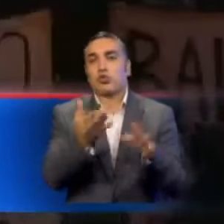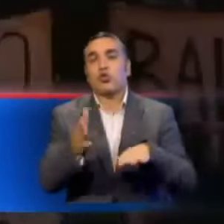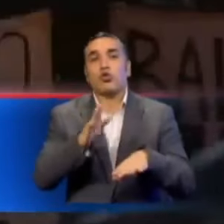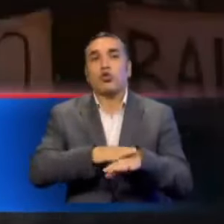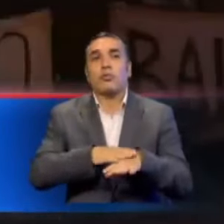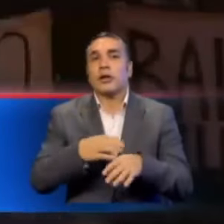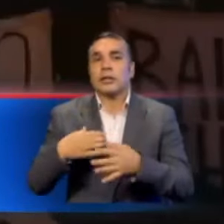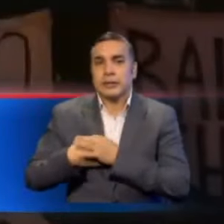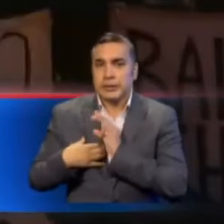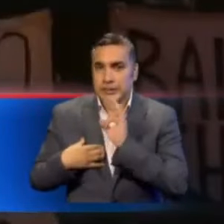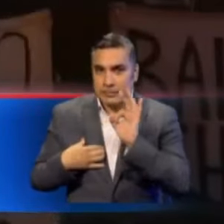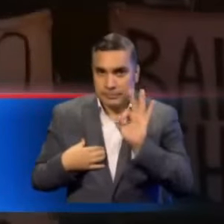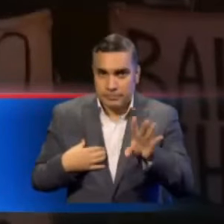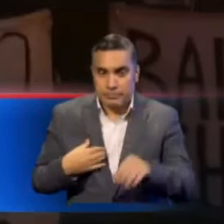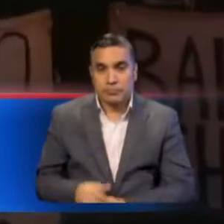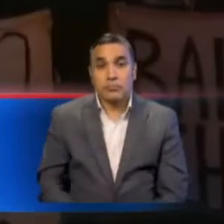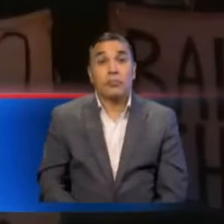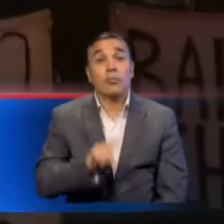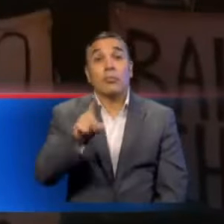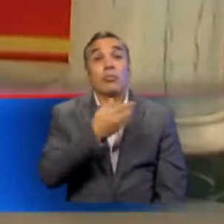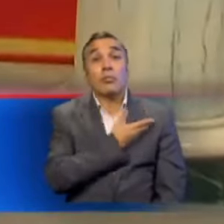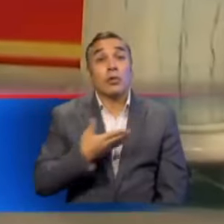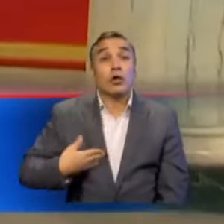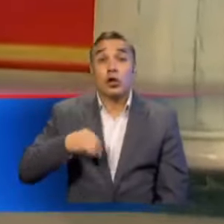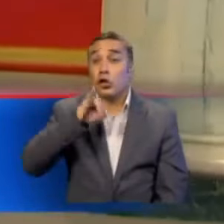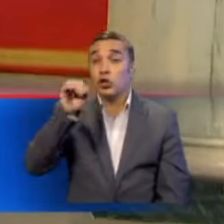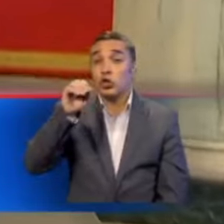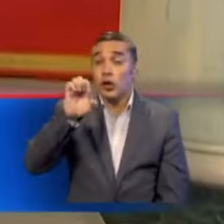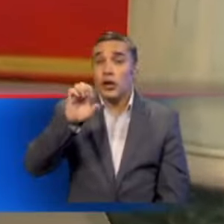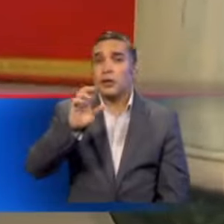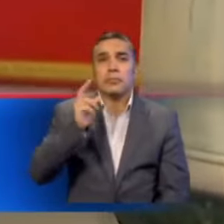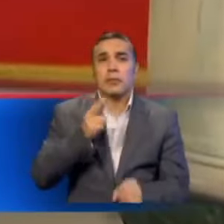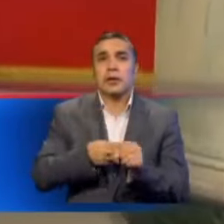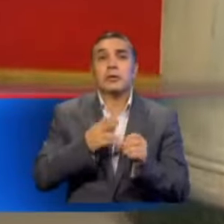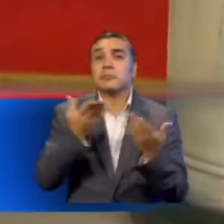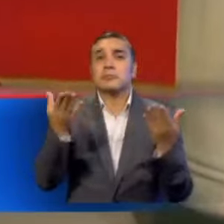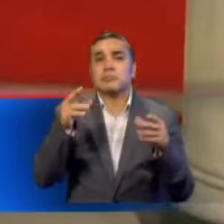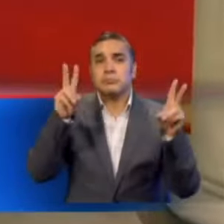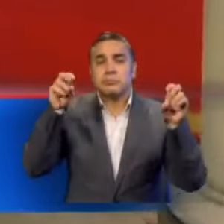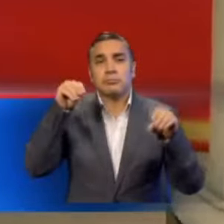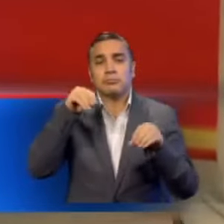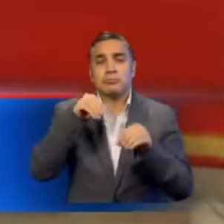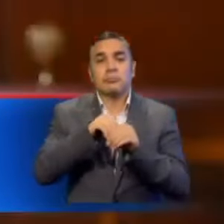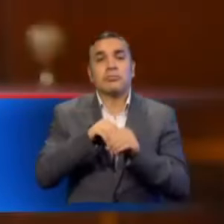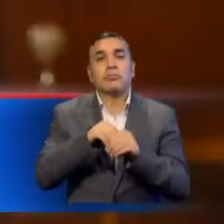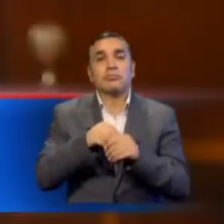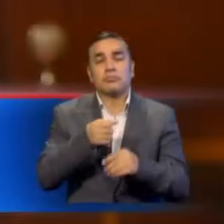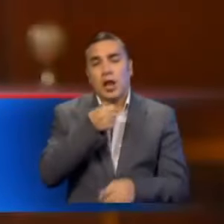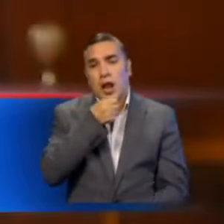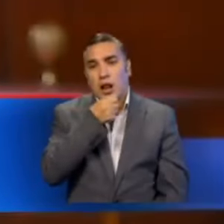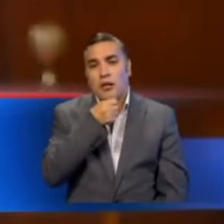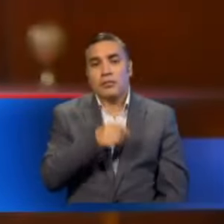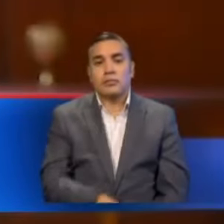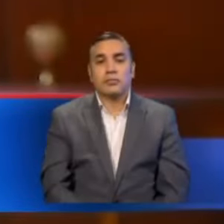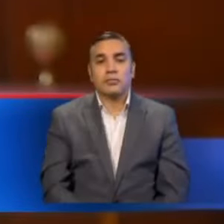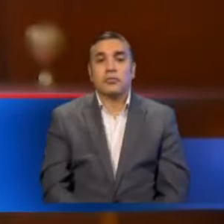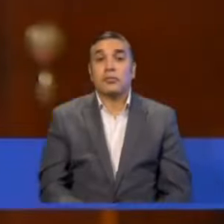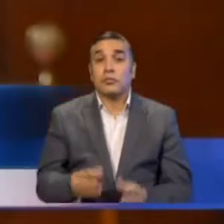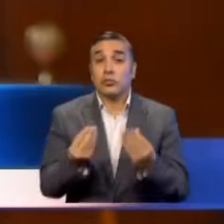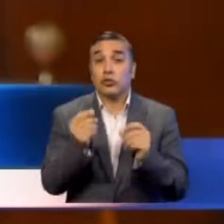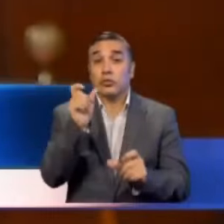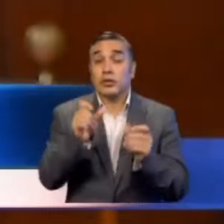en el país por el COVID-19. El presidente Joe Biden participó de una ceremonia en el jardín de la Casa Blanca. Son más